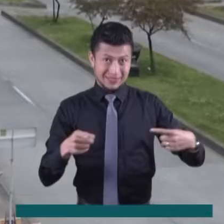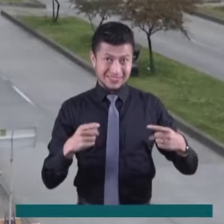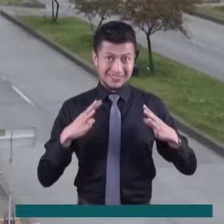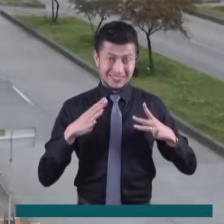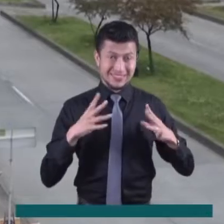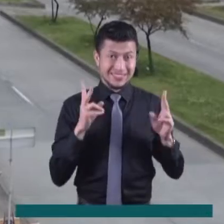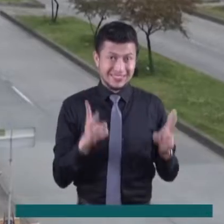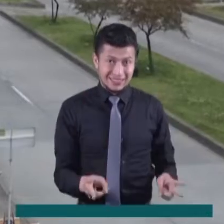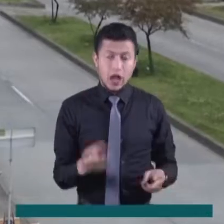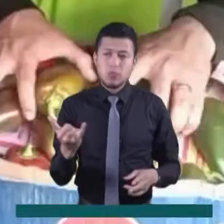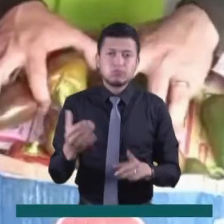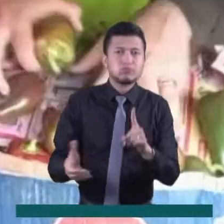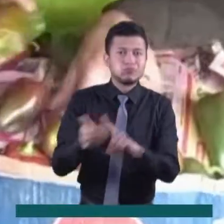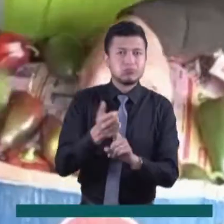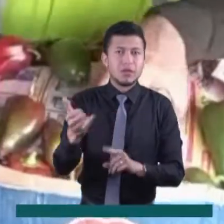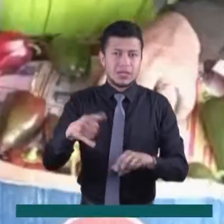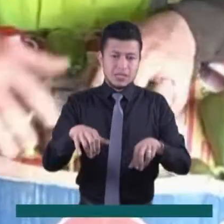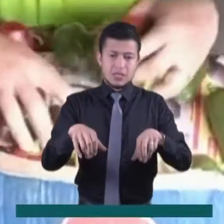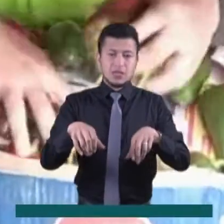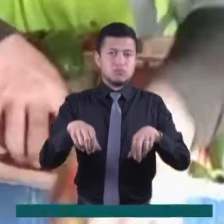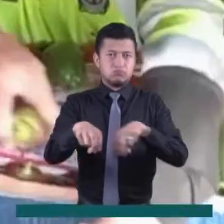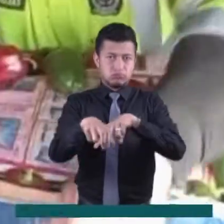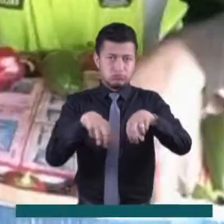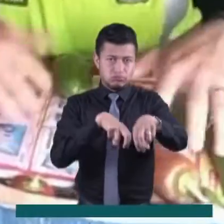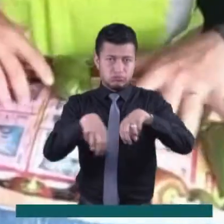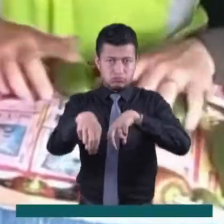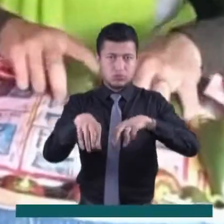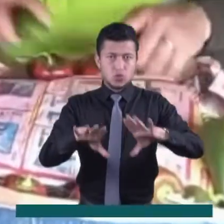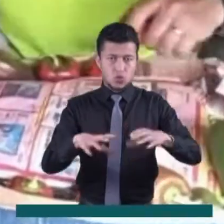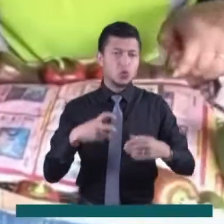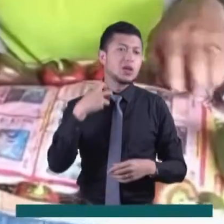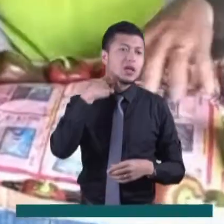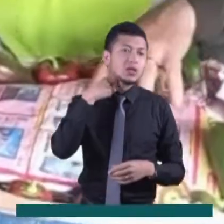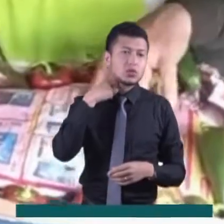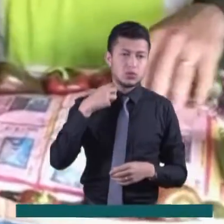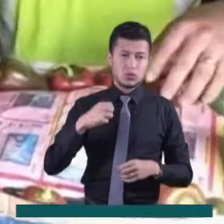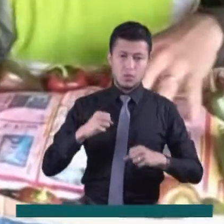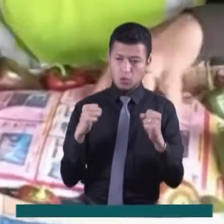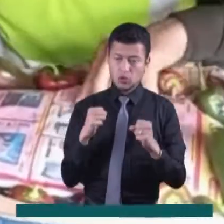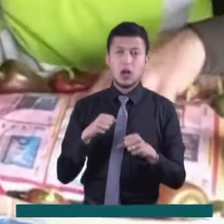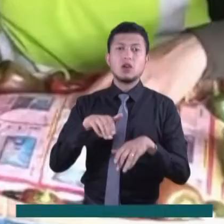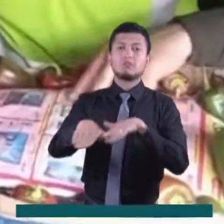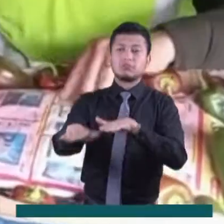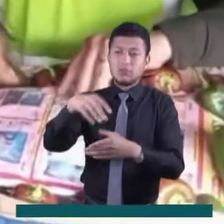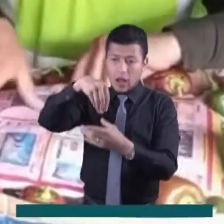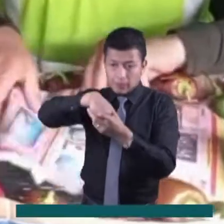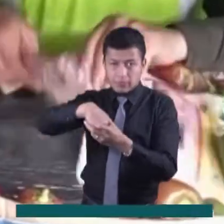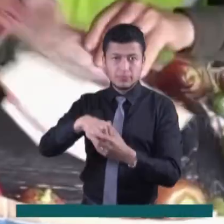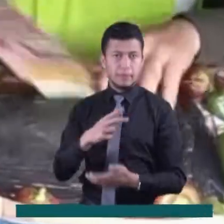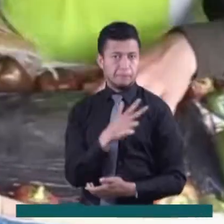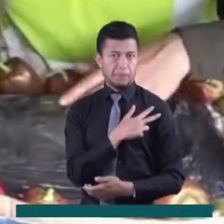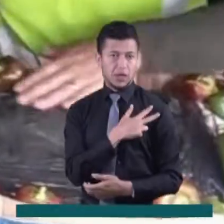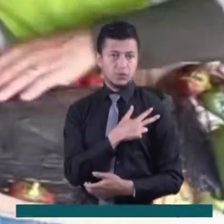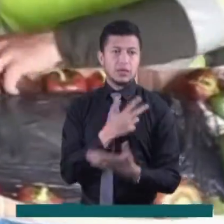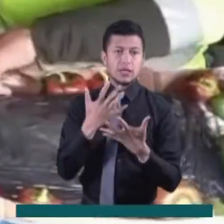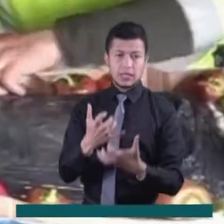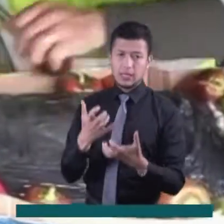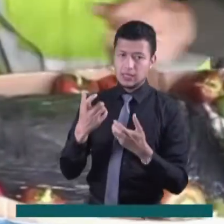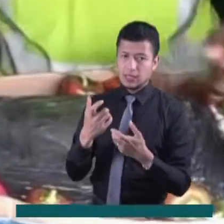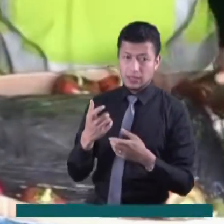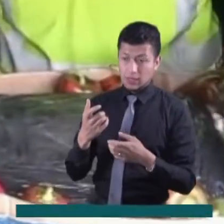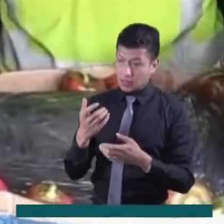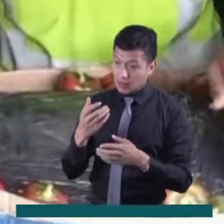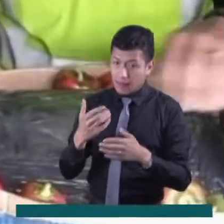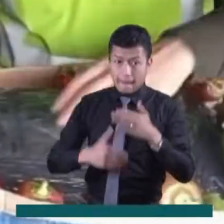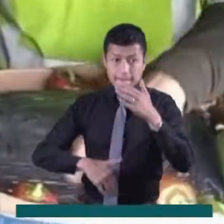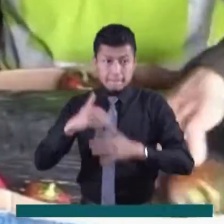las autoridades encontraron un vehículo que se movilizaba por la vía Girardot-Bogotá con 750 kilogramos de marihuana y que buscaban